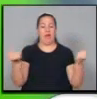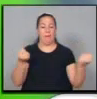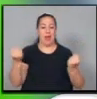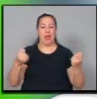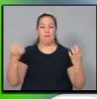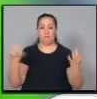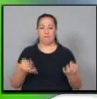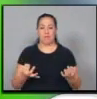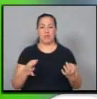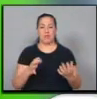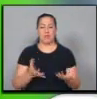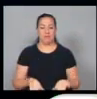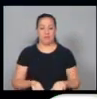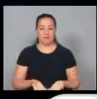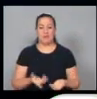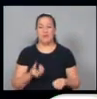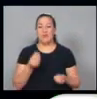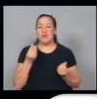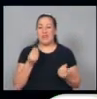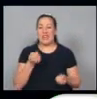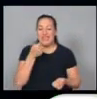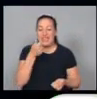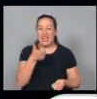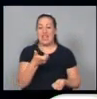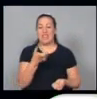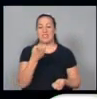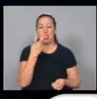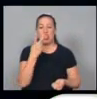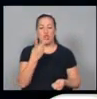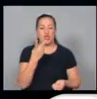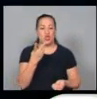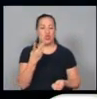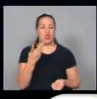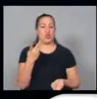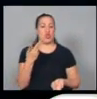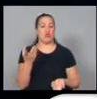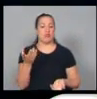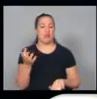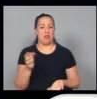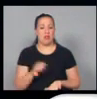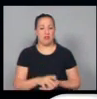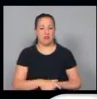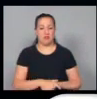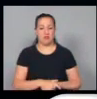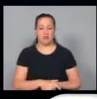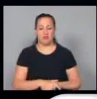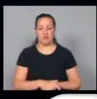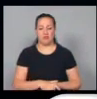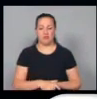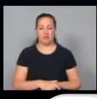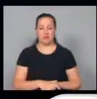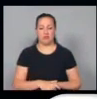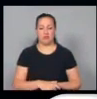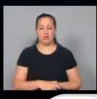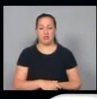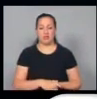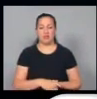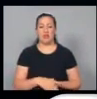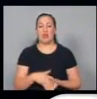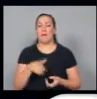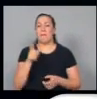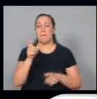ya no podés manejar. Pero estamos hablando de casi 2 de alcohol en sangre y hemos visto 3, gente que protagonizó